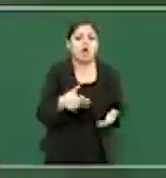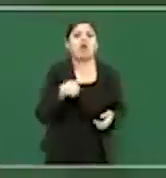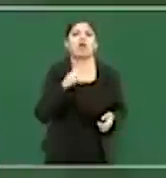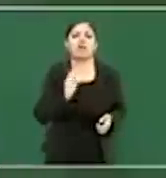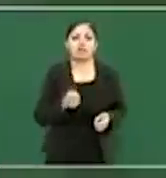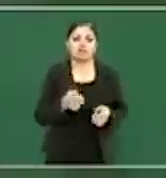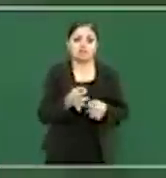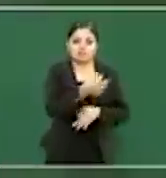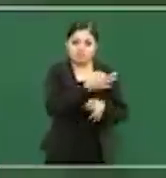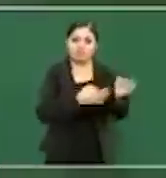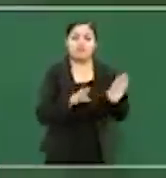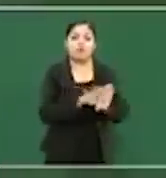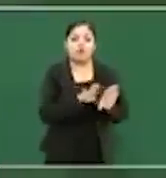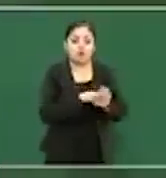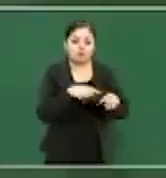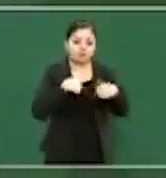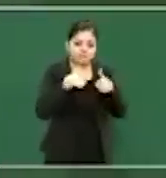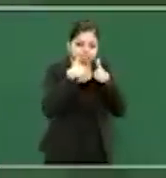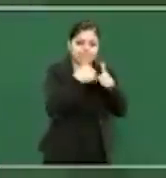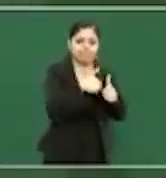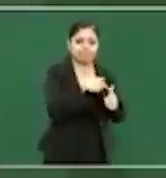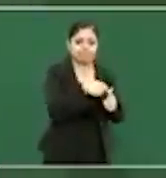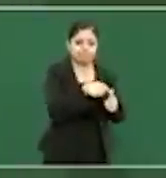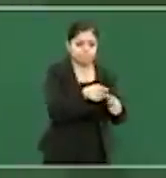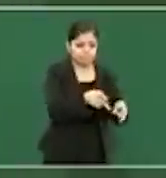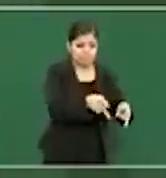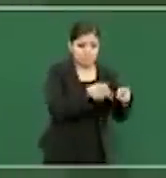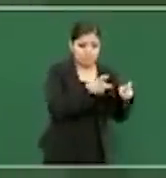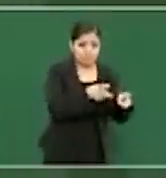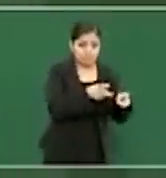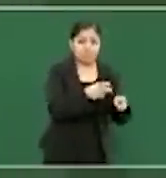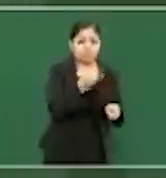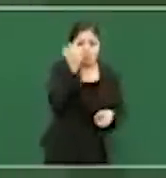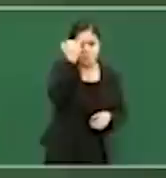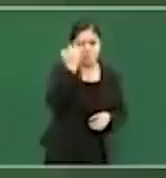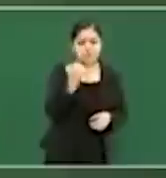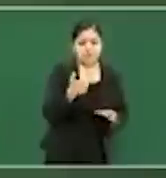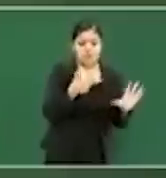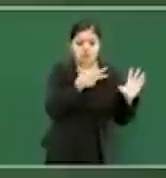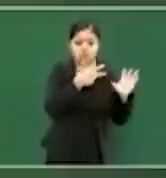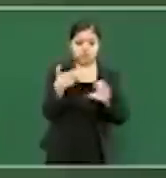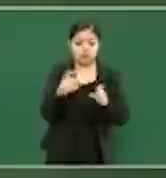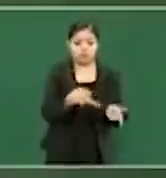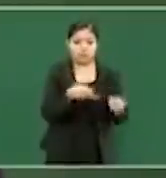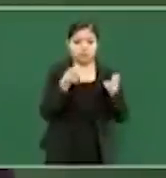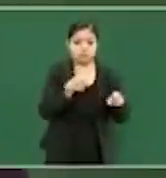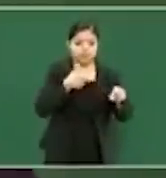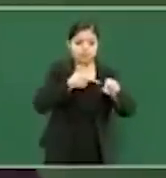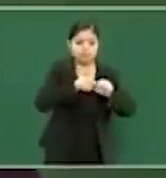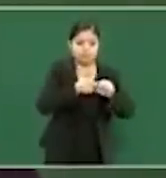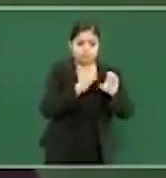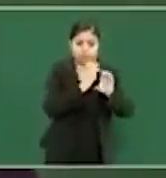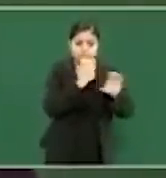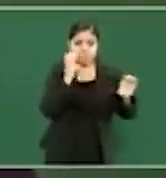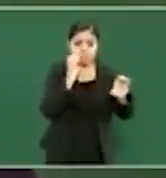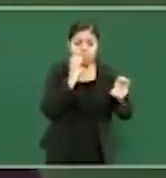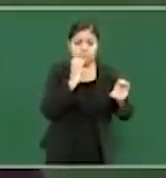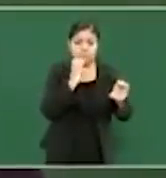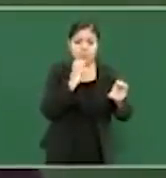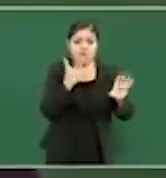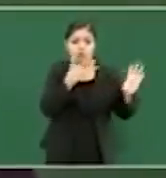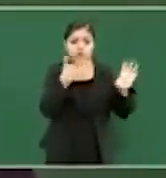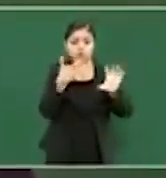que pues no es lo mismo que se roben 800 pipas diarias a que se roben